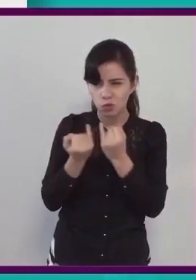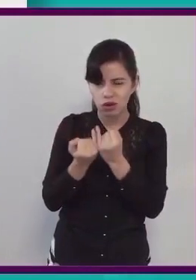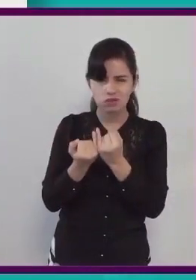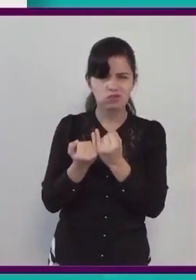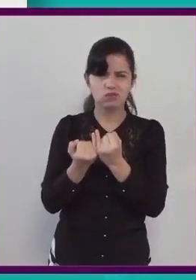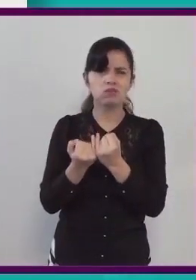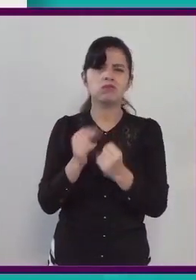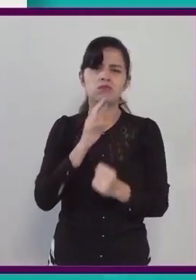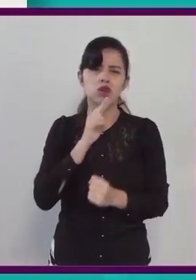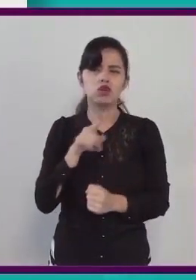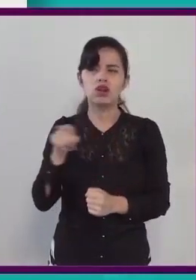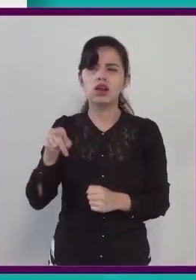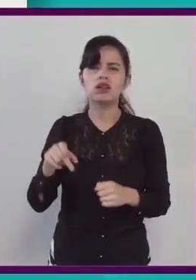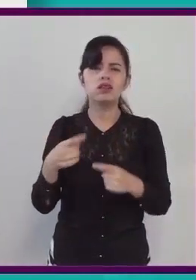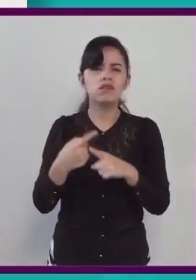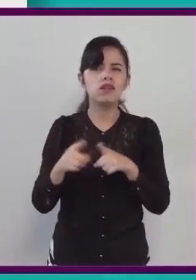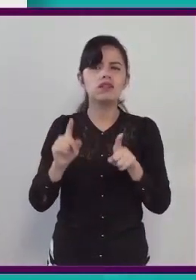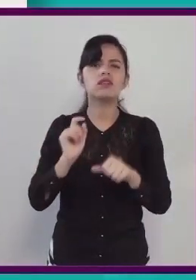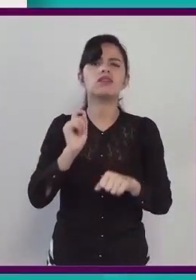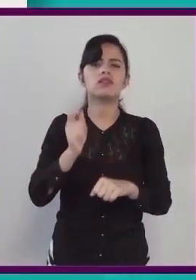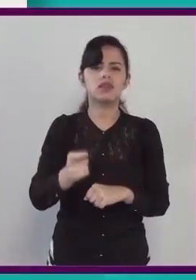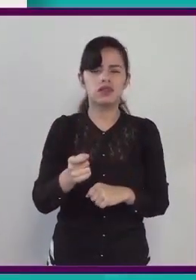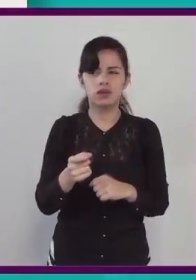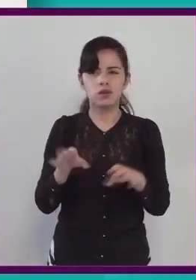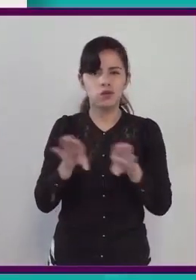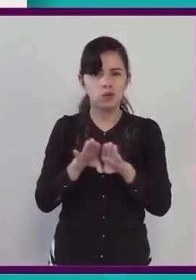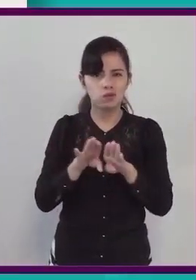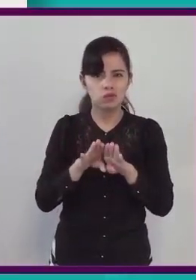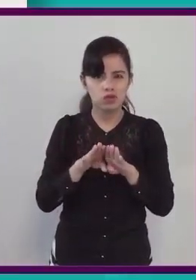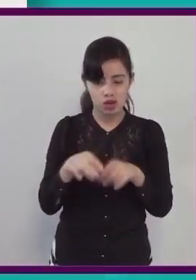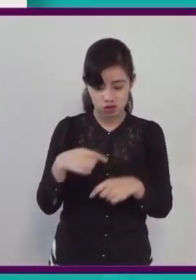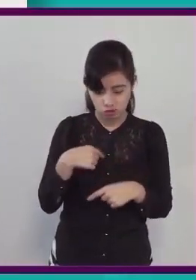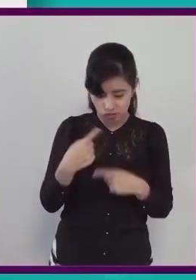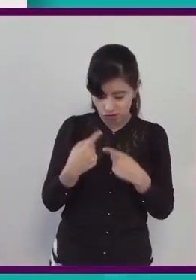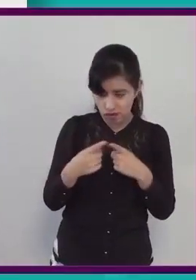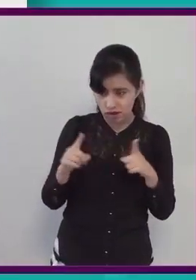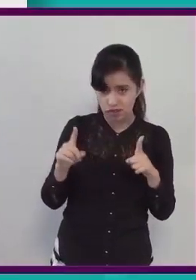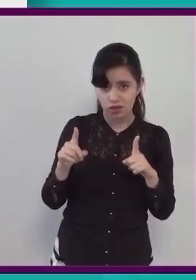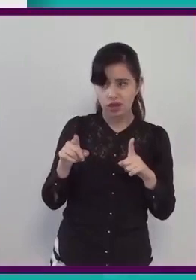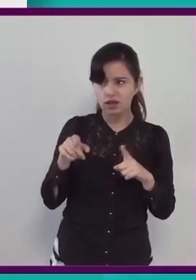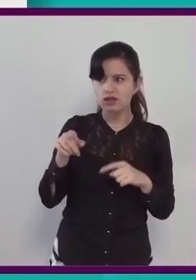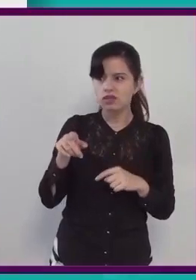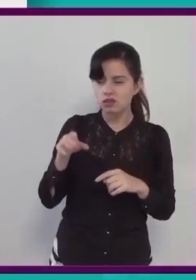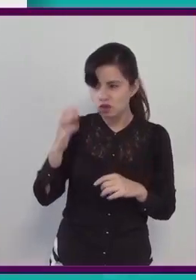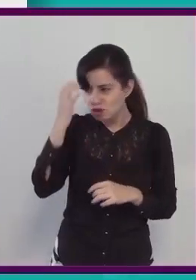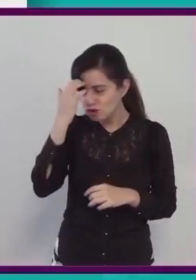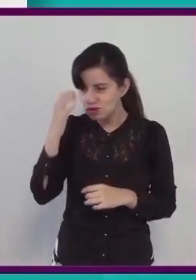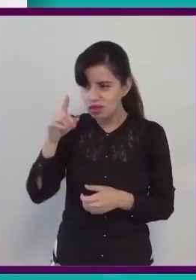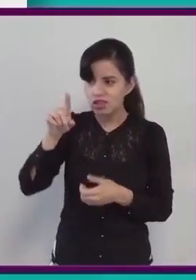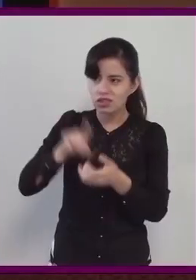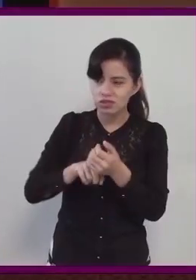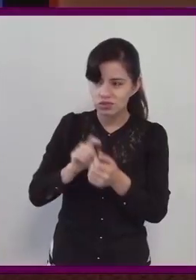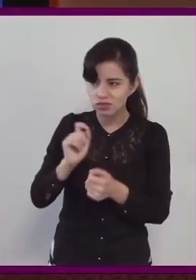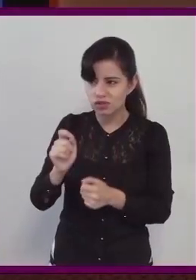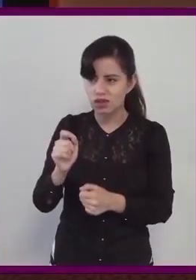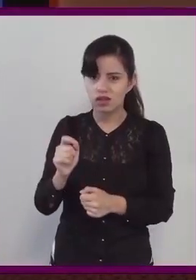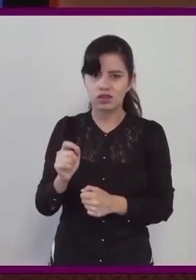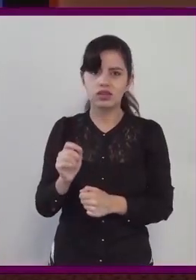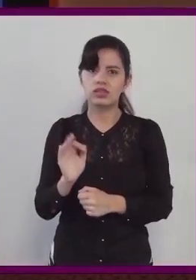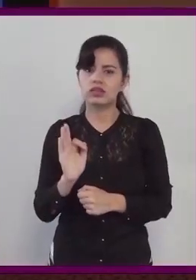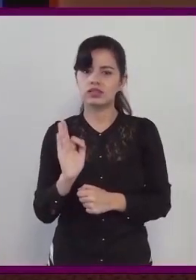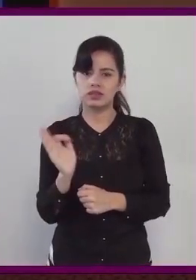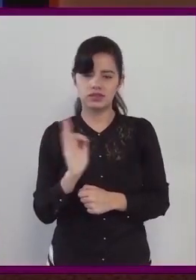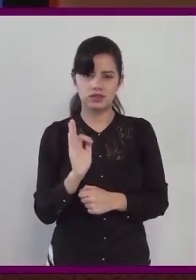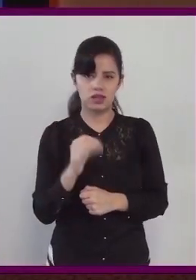nos encontramos con otra persona, más que reconocernos, es una oportunidad para desconocernos. A través